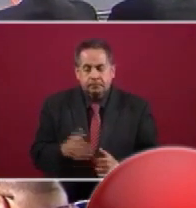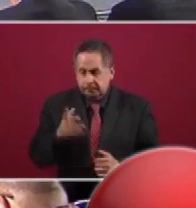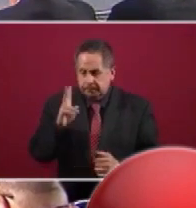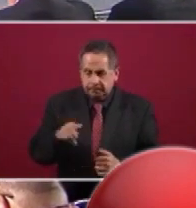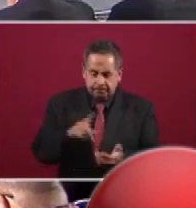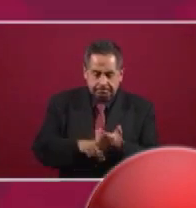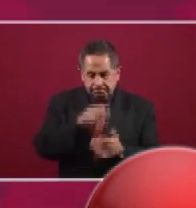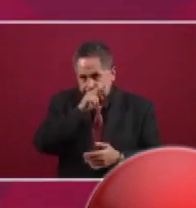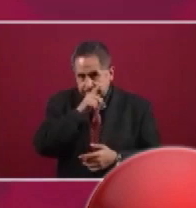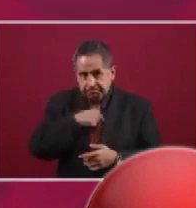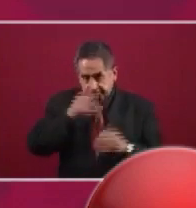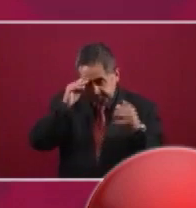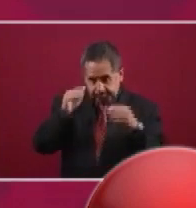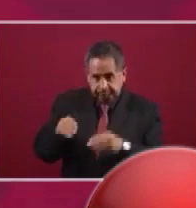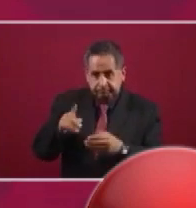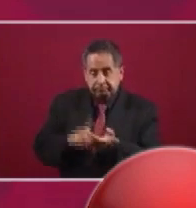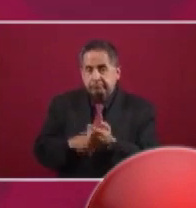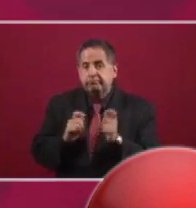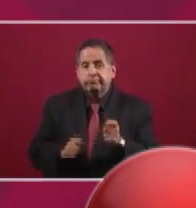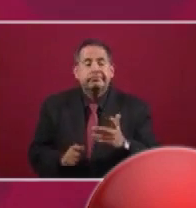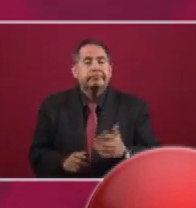preocupa y me ocupa